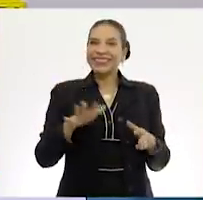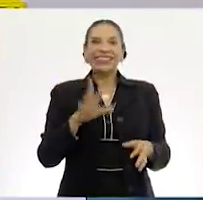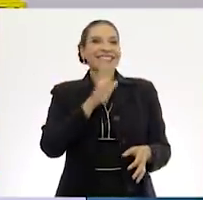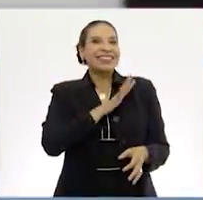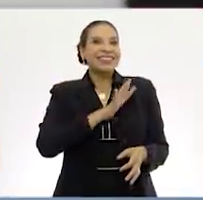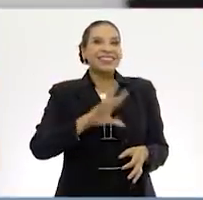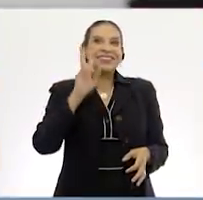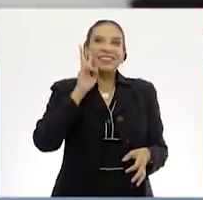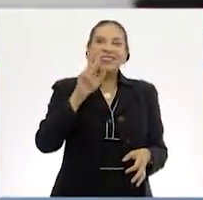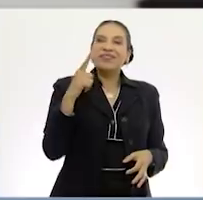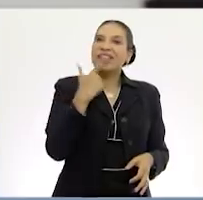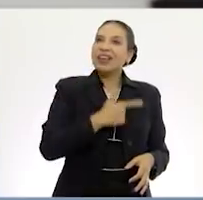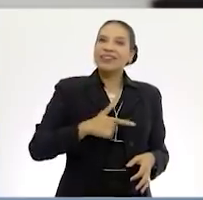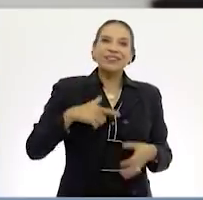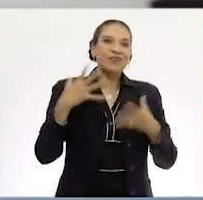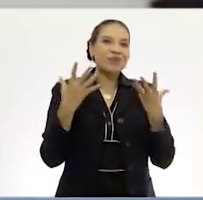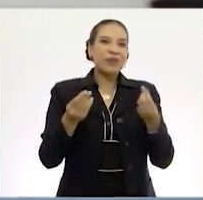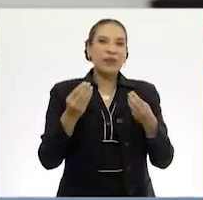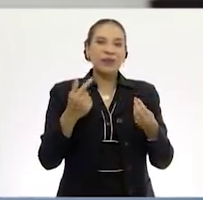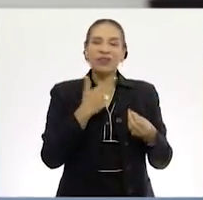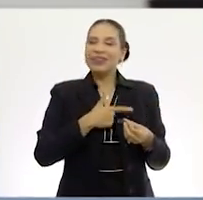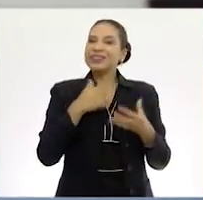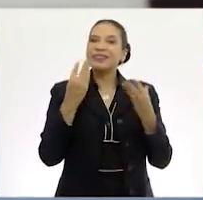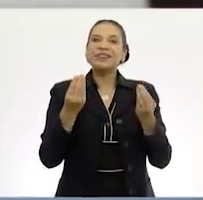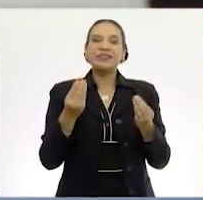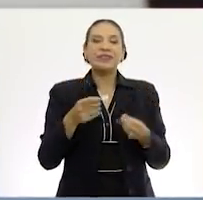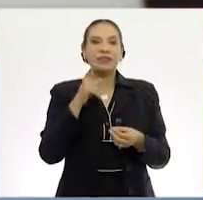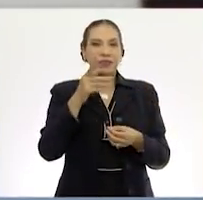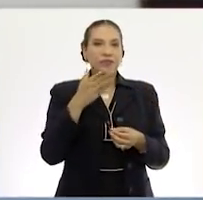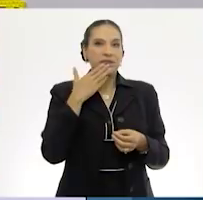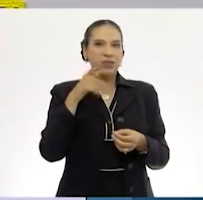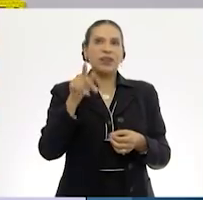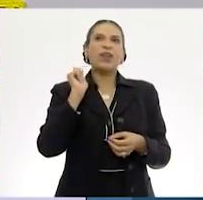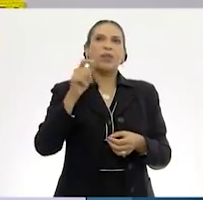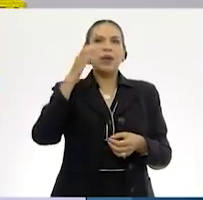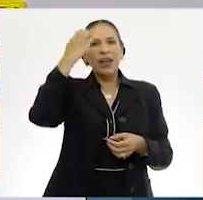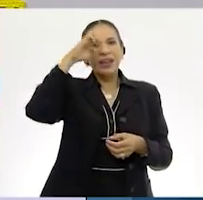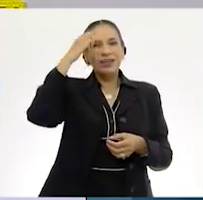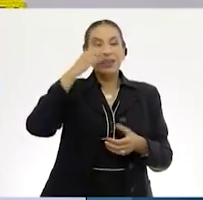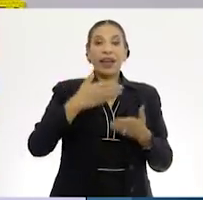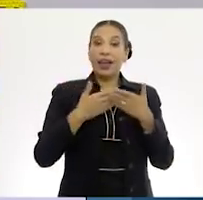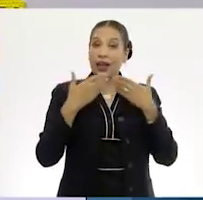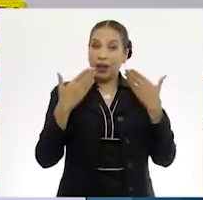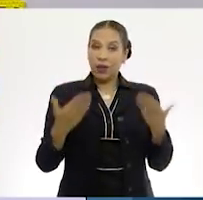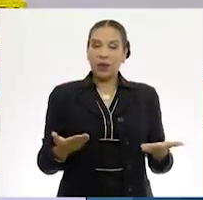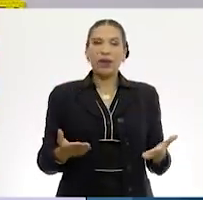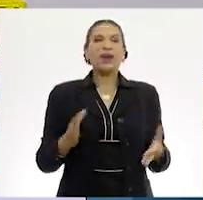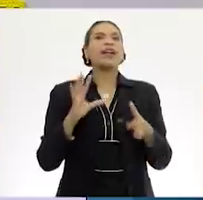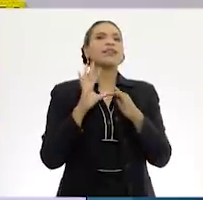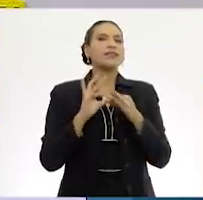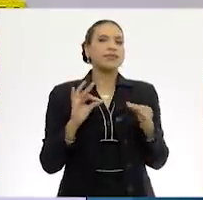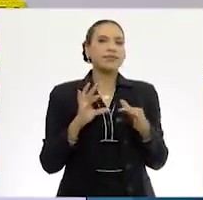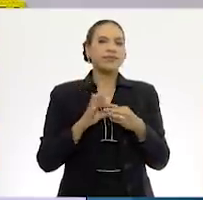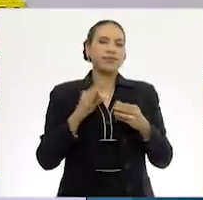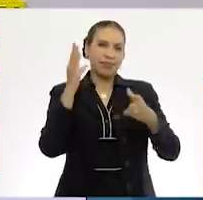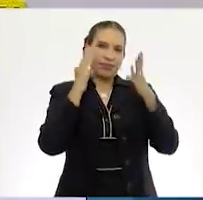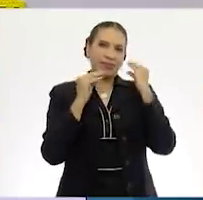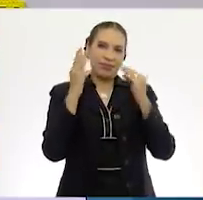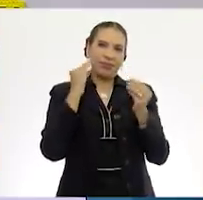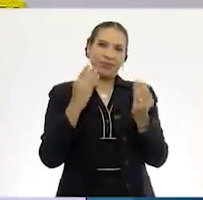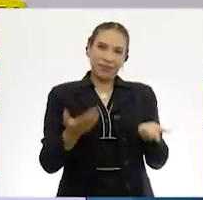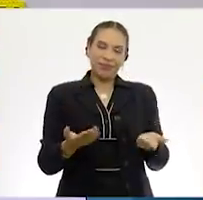Increíble. Me encantó, maestro. Me encantó. Y lo importante de estas experiencias, ahora vamos a aplicar lo que